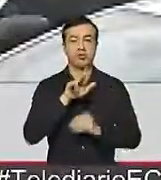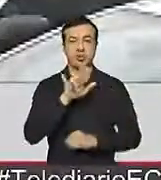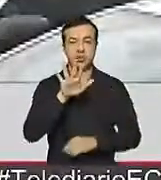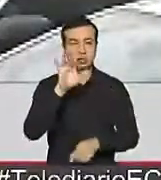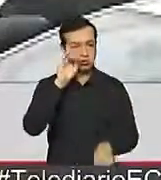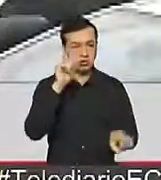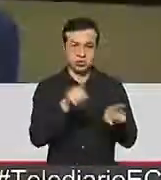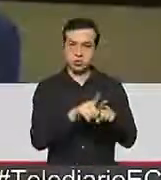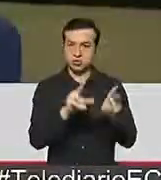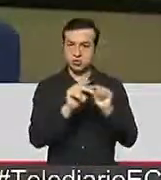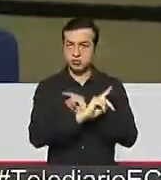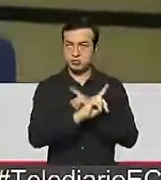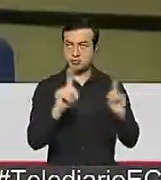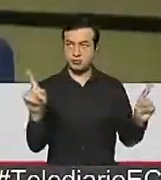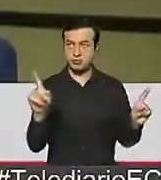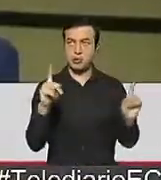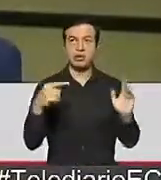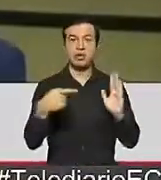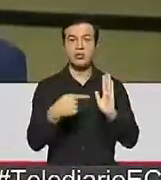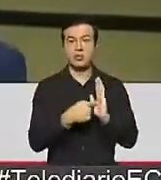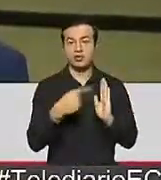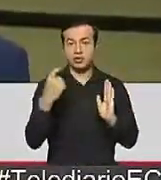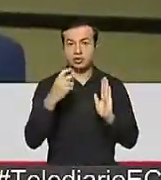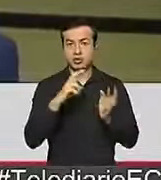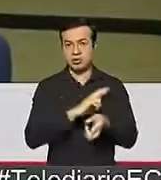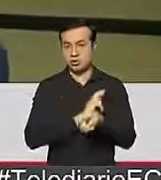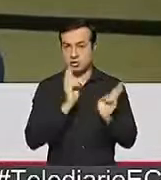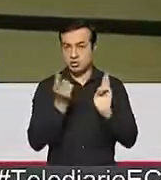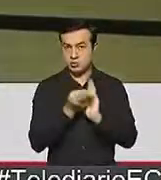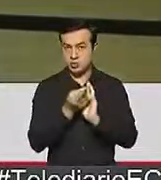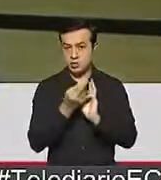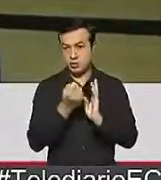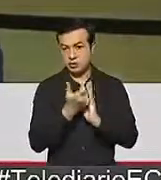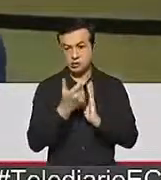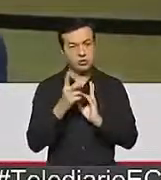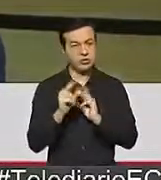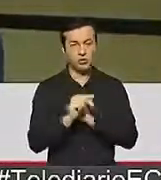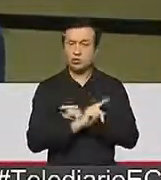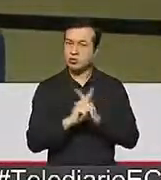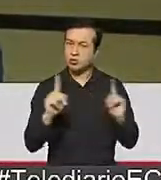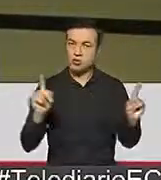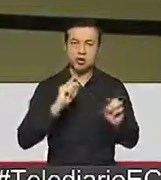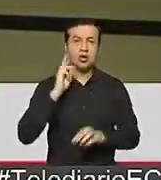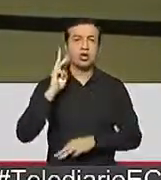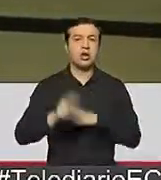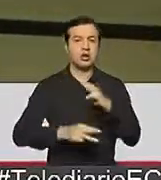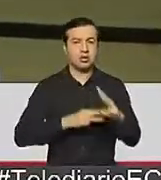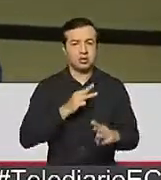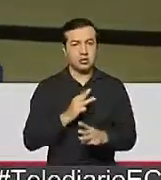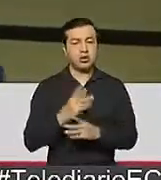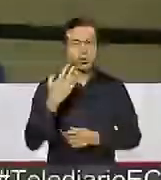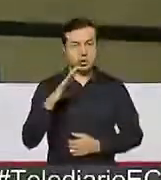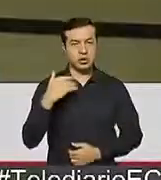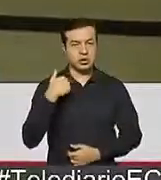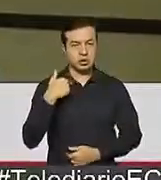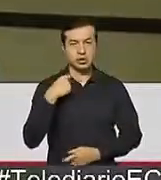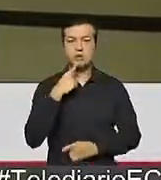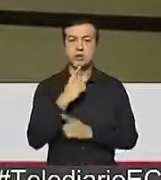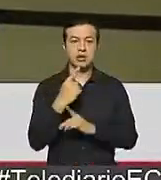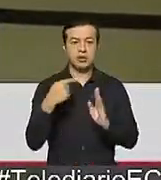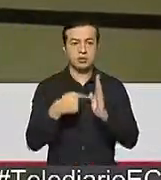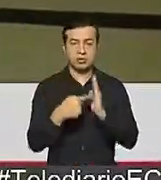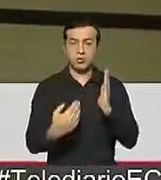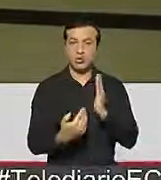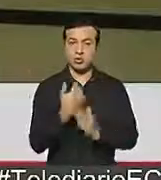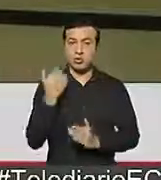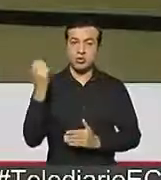de esta eliminación. Este impuesto necesita reforma, pero no una eliminación. En todo el mundo existe, entre los impuestos más